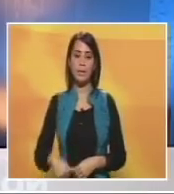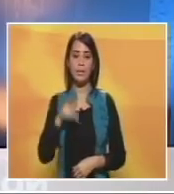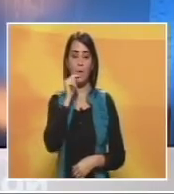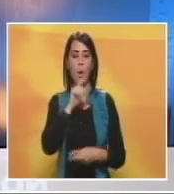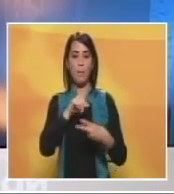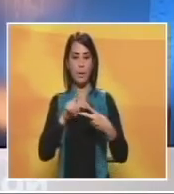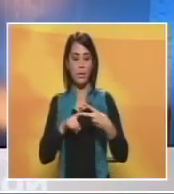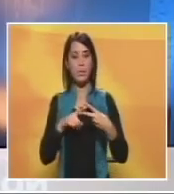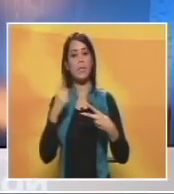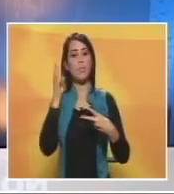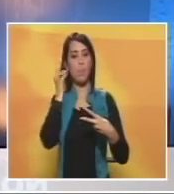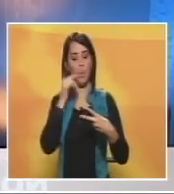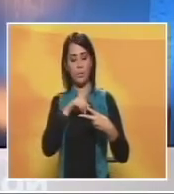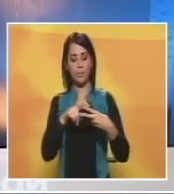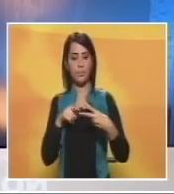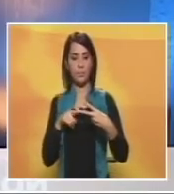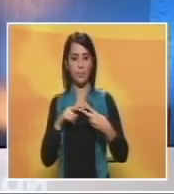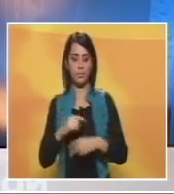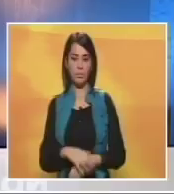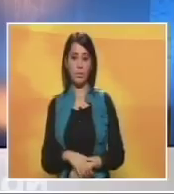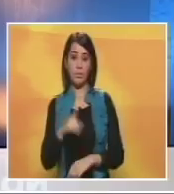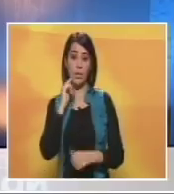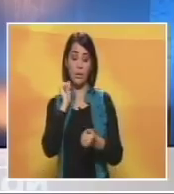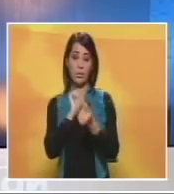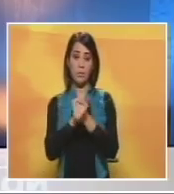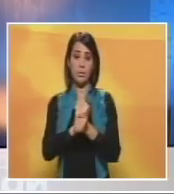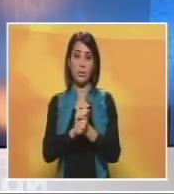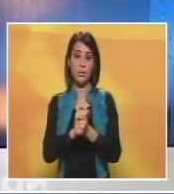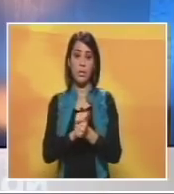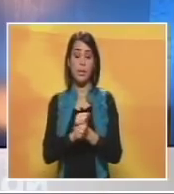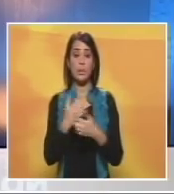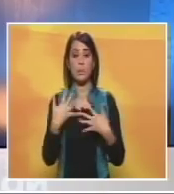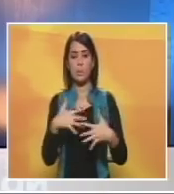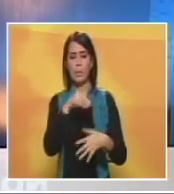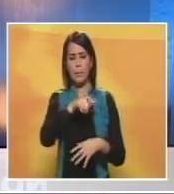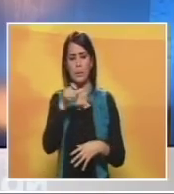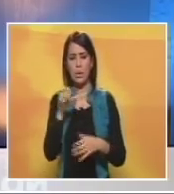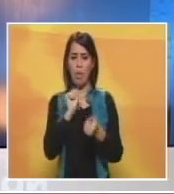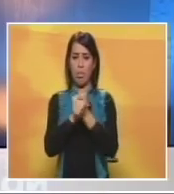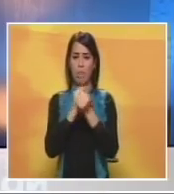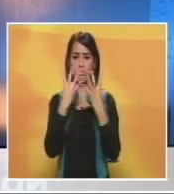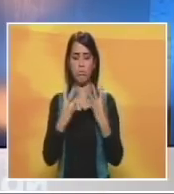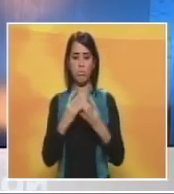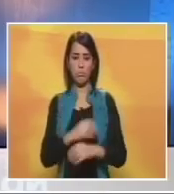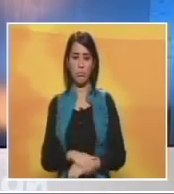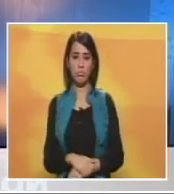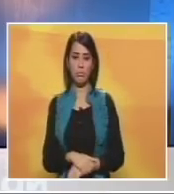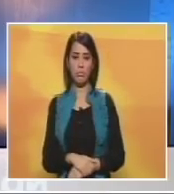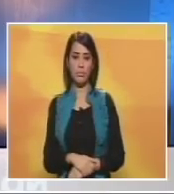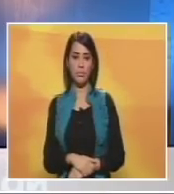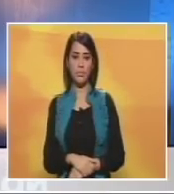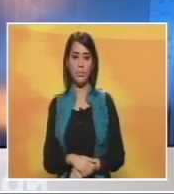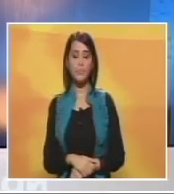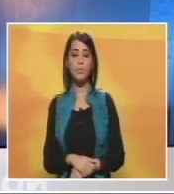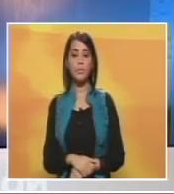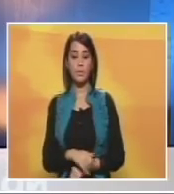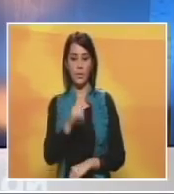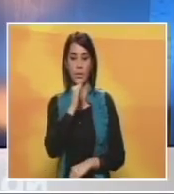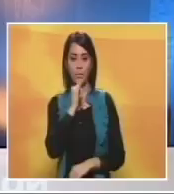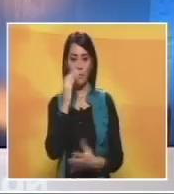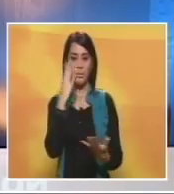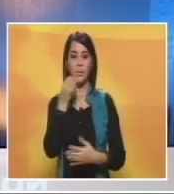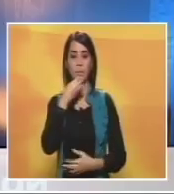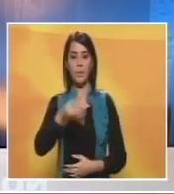y Cristina Fernández, una causa por la que ya han sido detenidas más de una decena de personas. Maximiliano Real, de nuestro canal aliado Telefe, tiene los